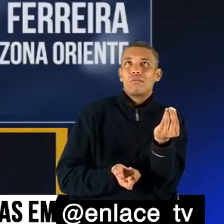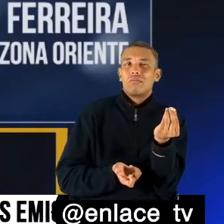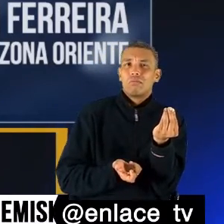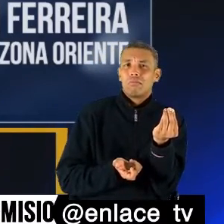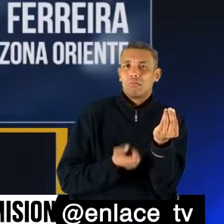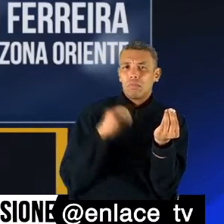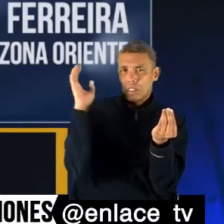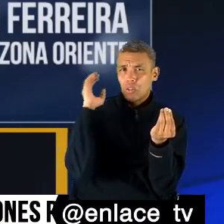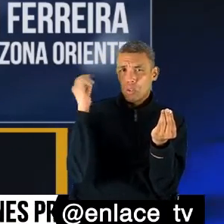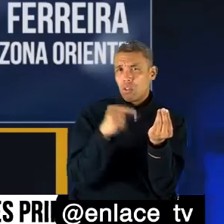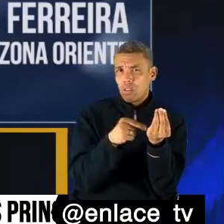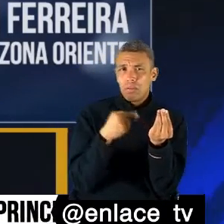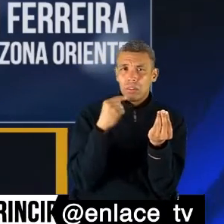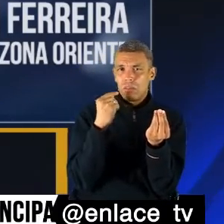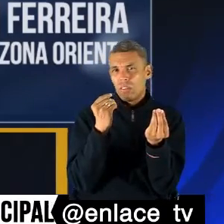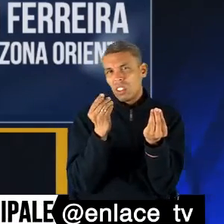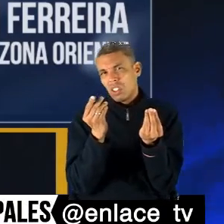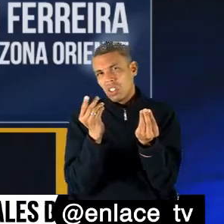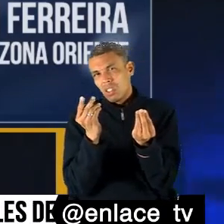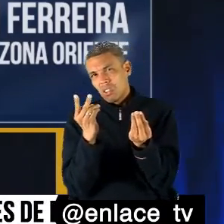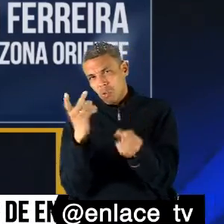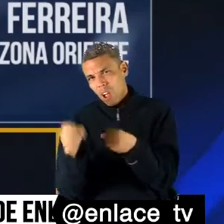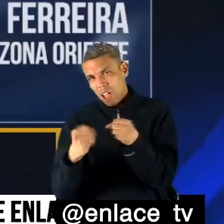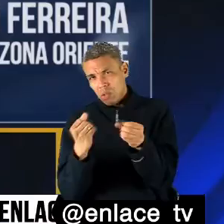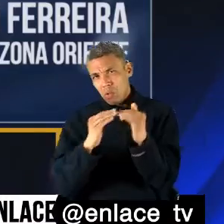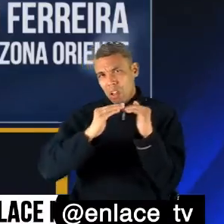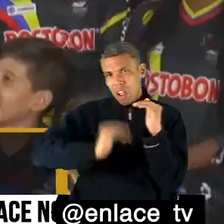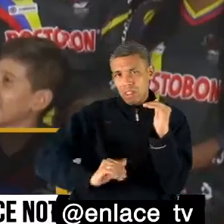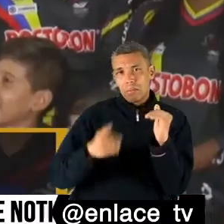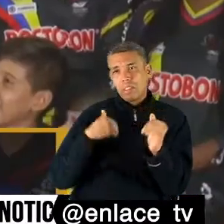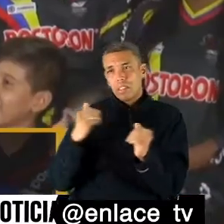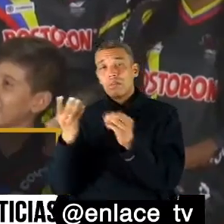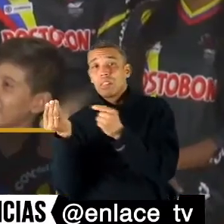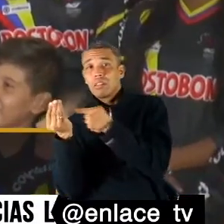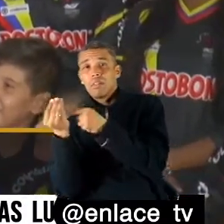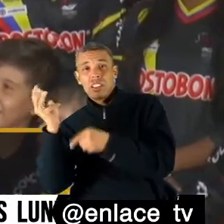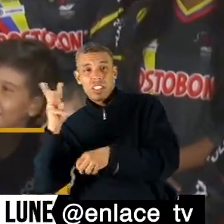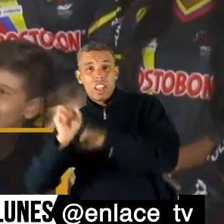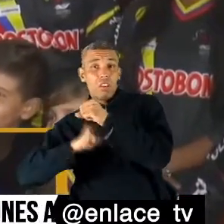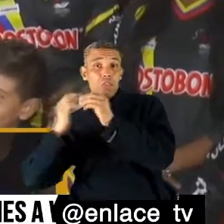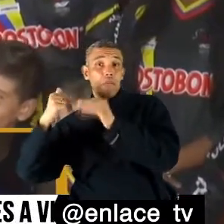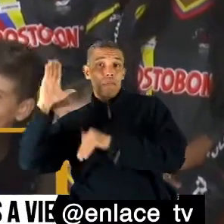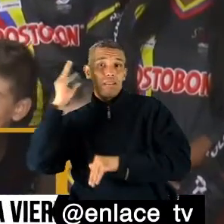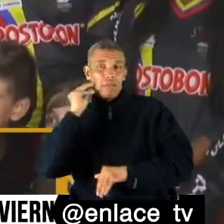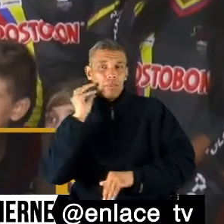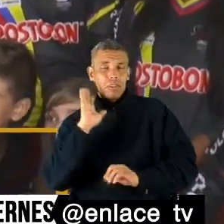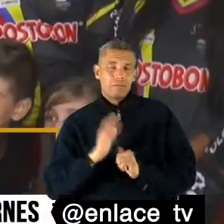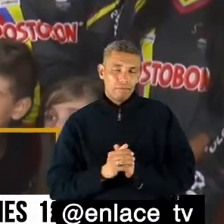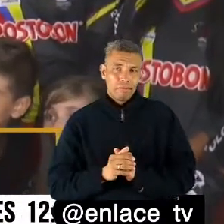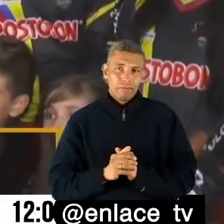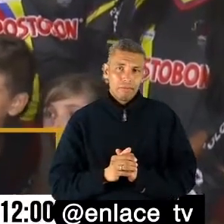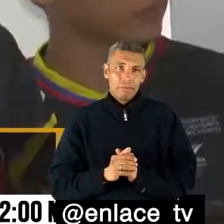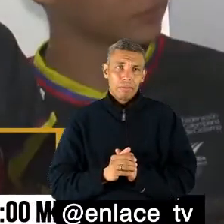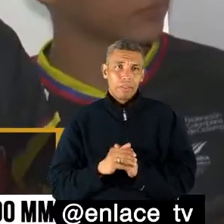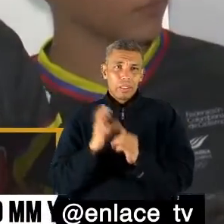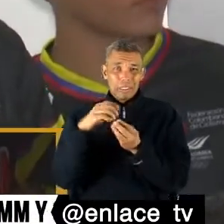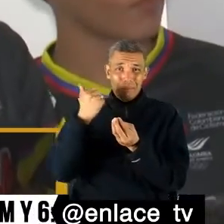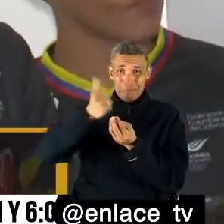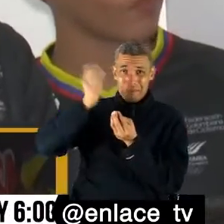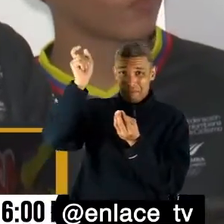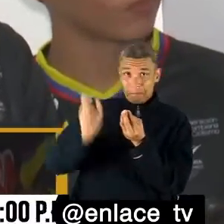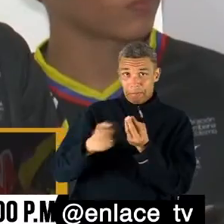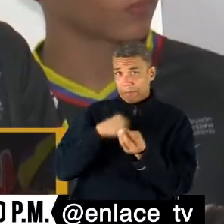los de 12 años y menos. Y luego viene el grupo de 13 años y más. Guillermo Ferreira, entrenador de BMX de la zona oriente de Colombia, dijo